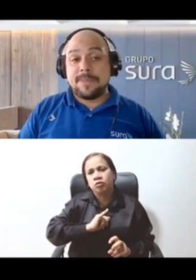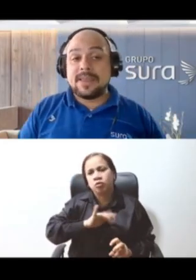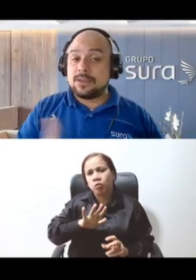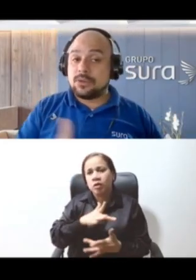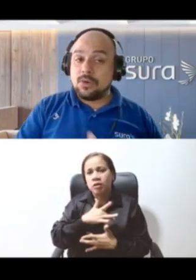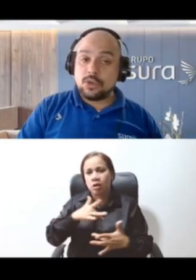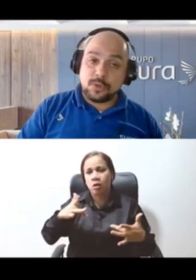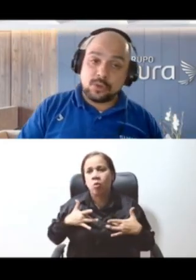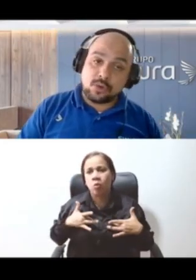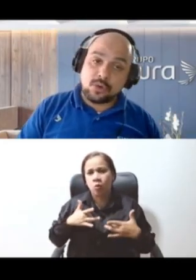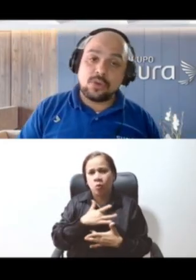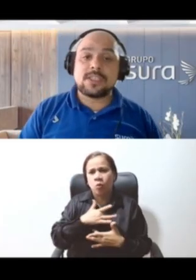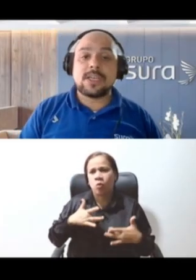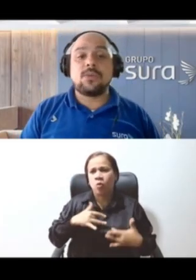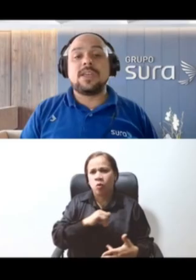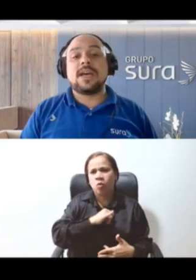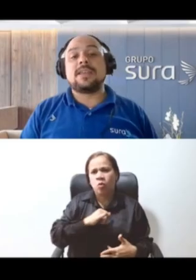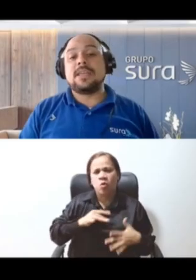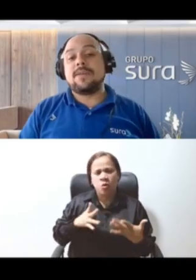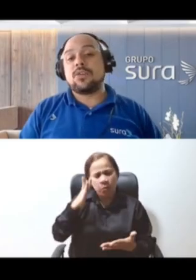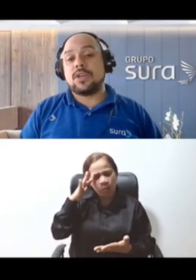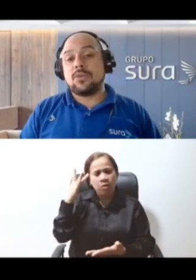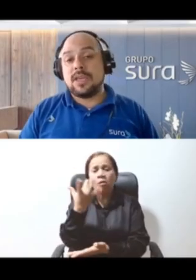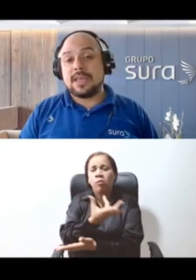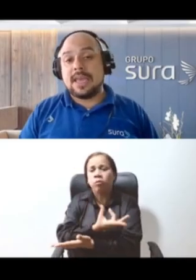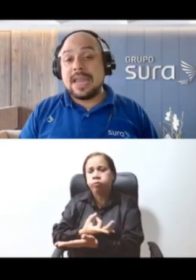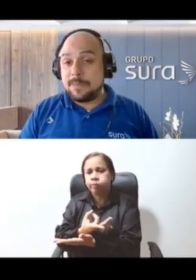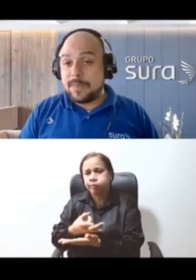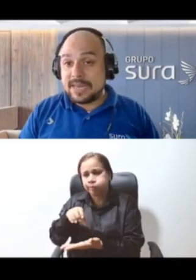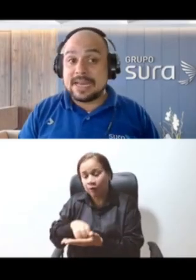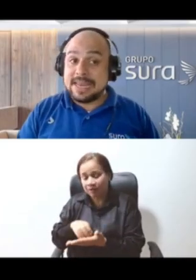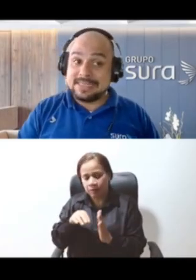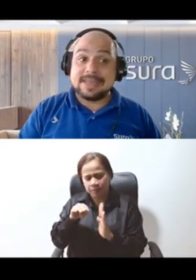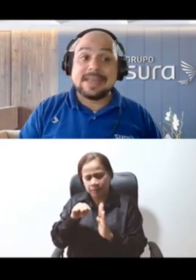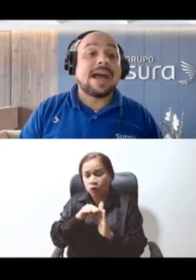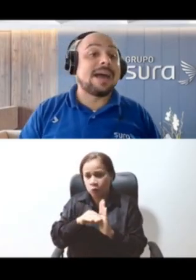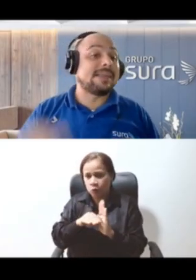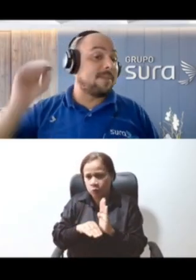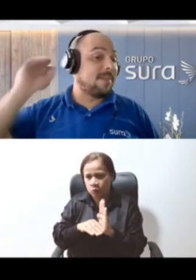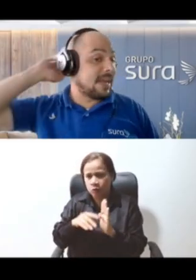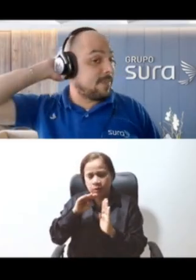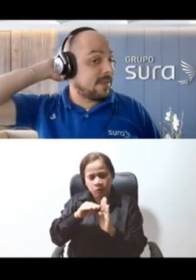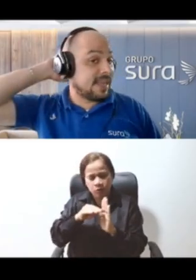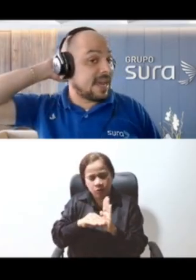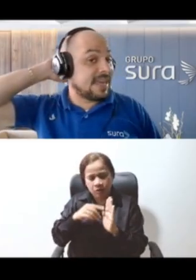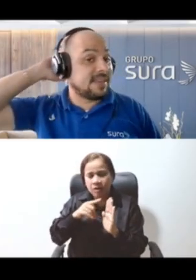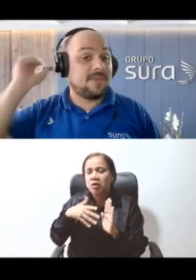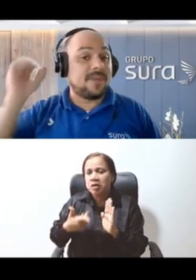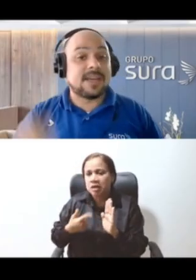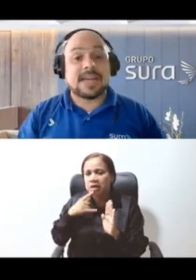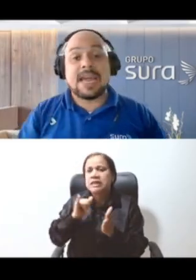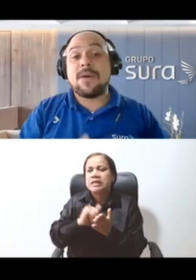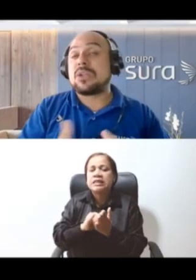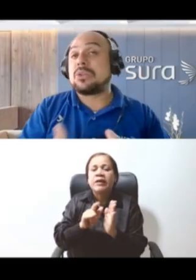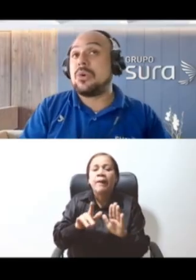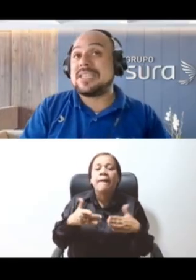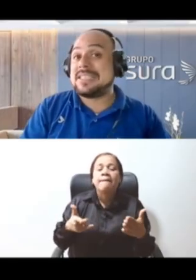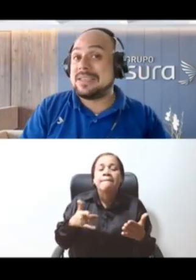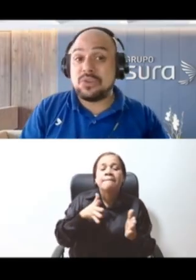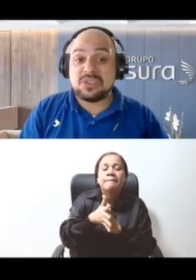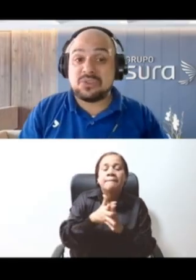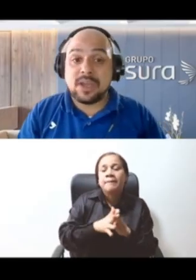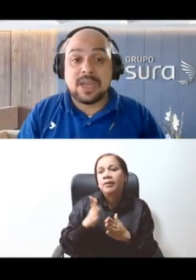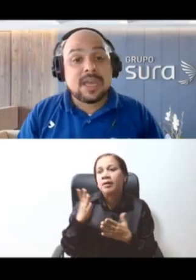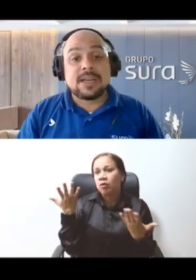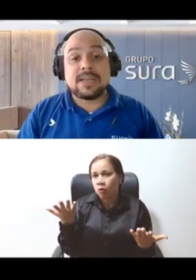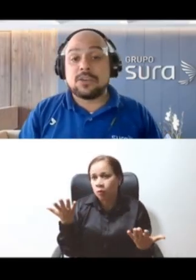chicos, aprender todos los protocolos de seguridad y de bioseguridad en la empresa, a también aprender a identificar, a evaluar todo